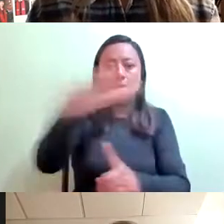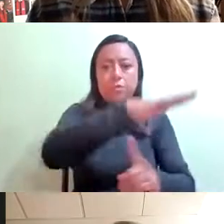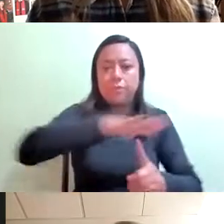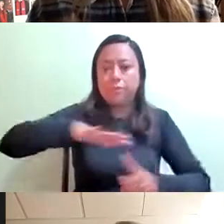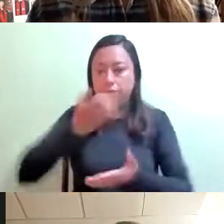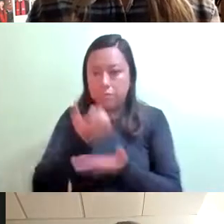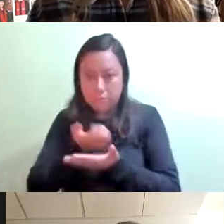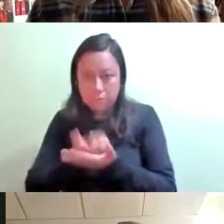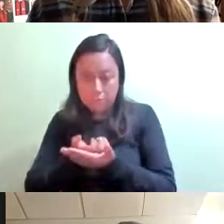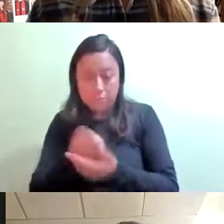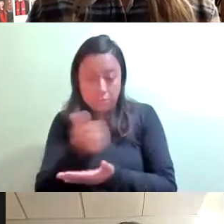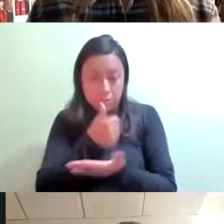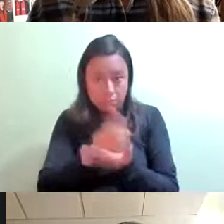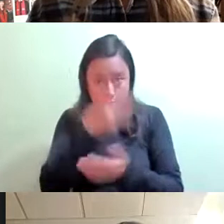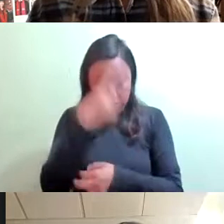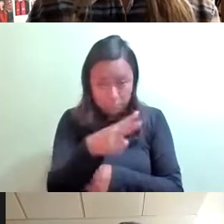Ciudad de México.